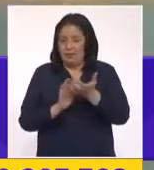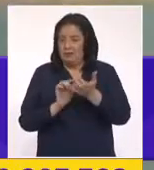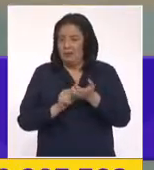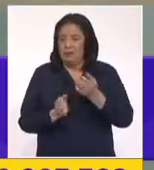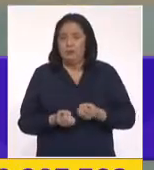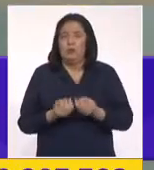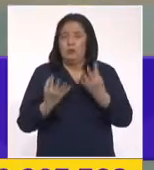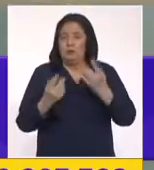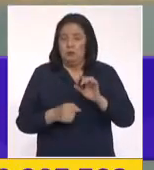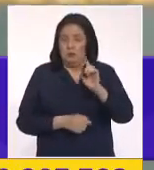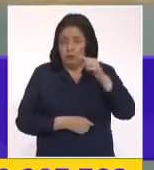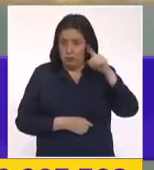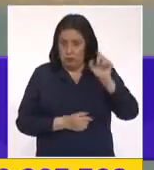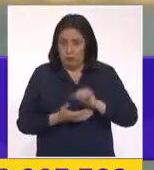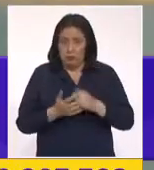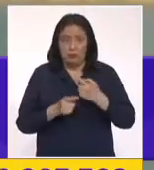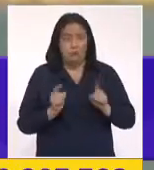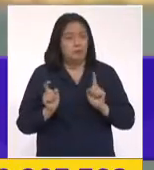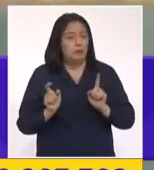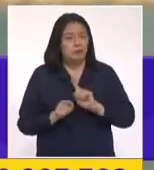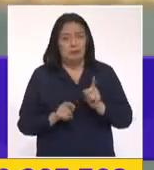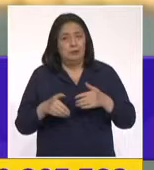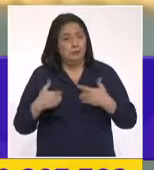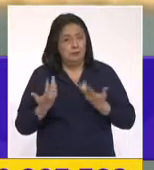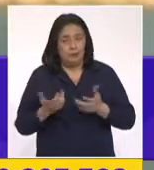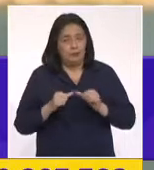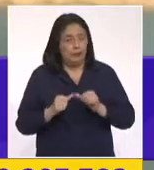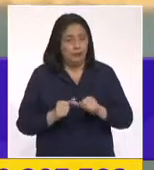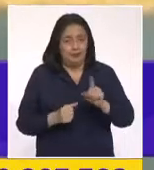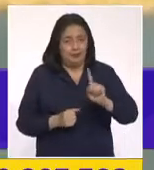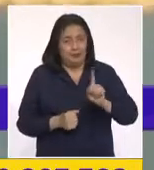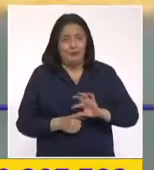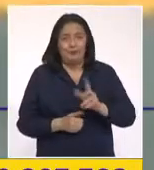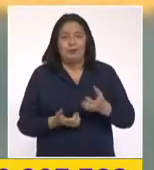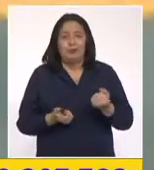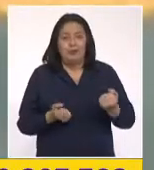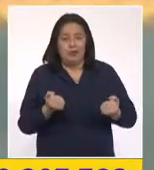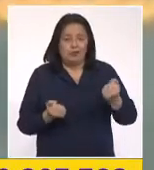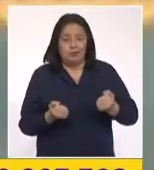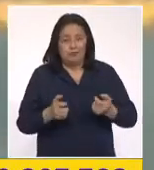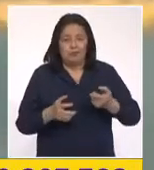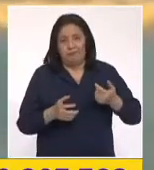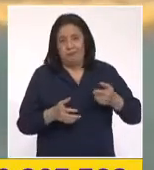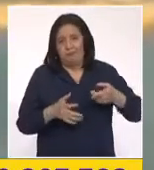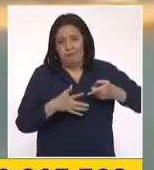$1,000,000, pero que tuvieron que abortar el asalto por una falla mecánica.